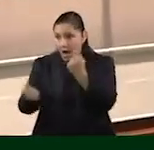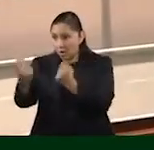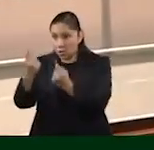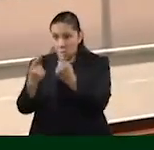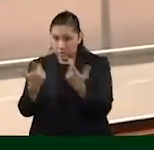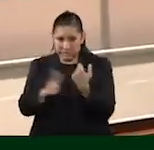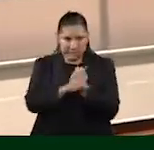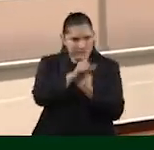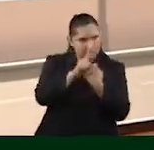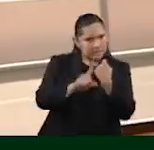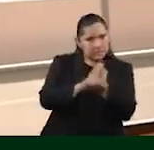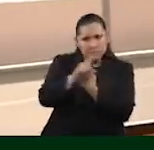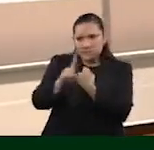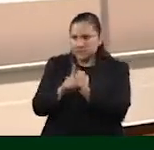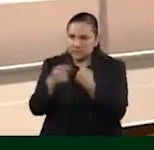cuestión de la inseguridad